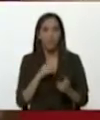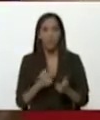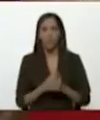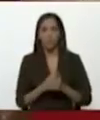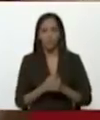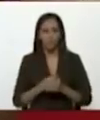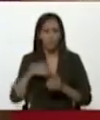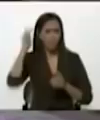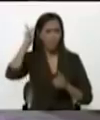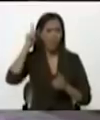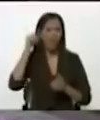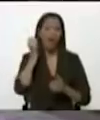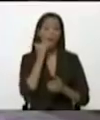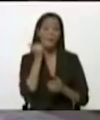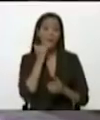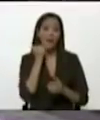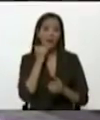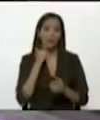Mango.